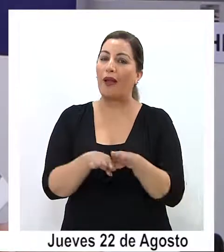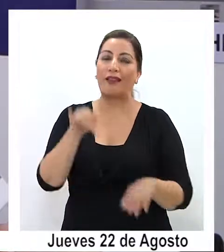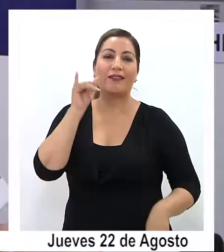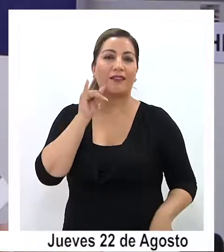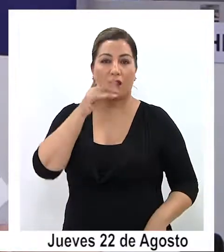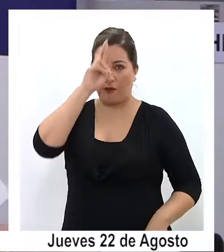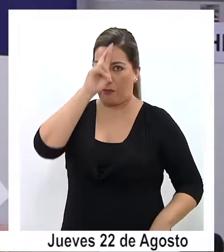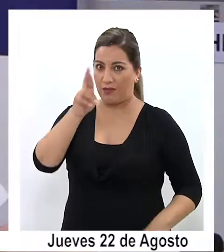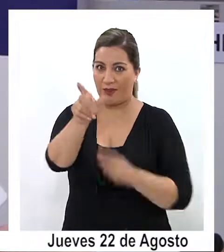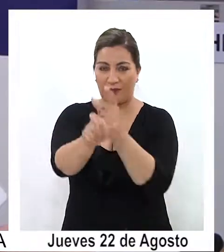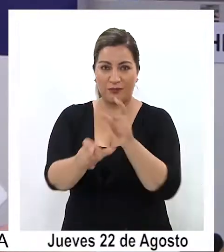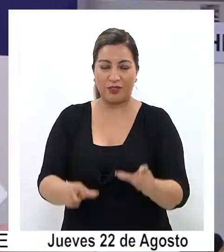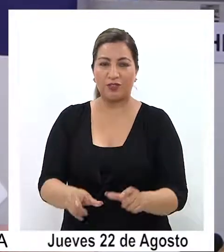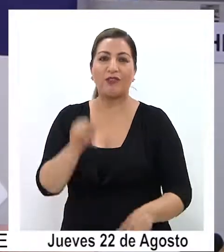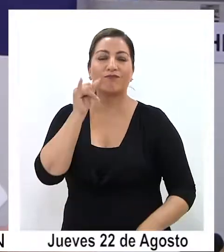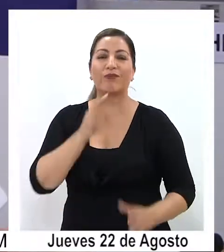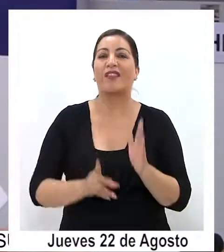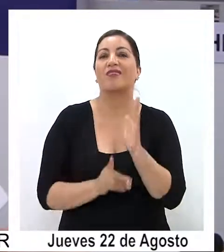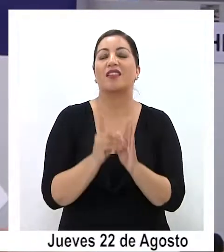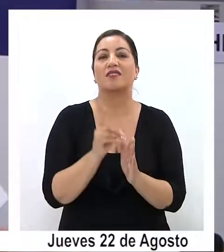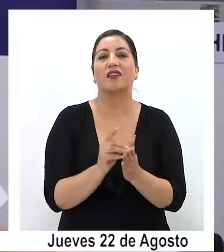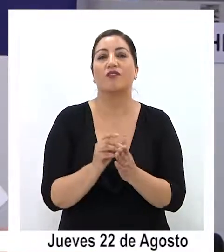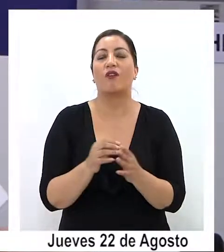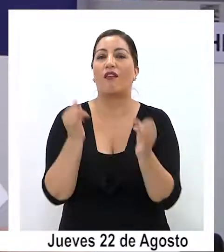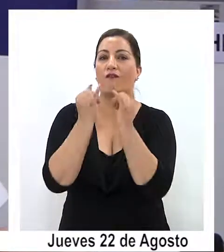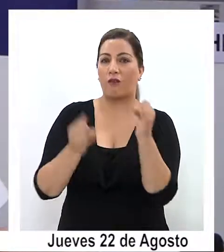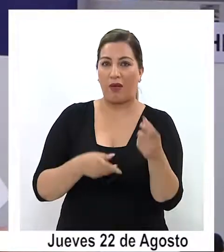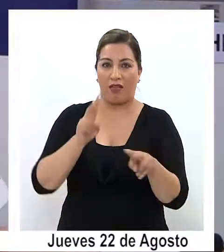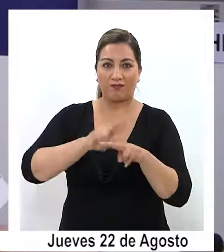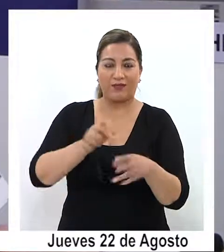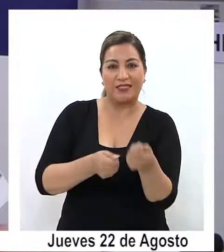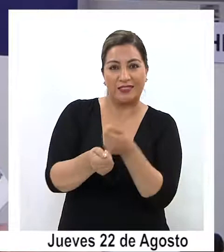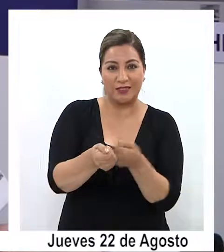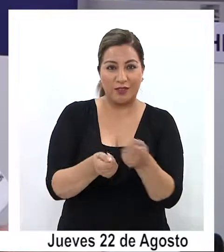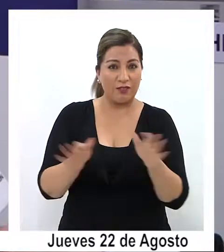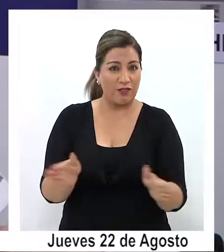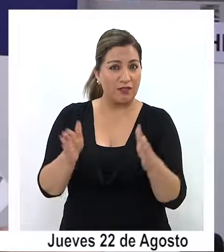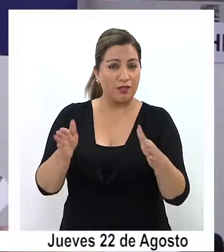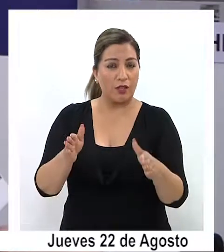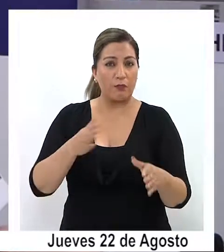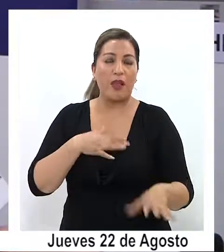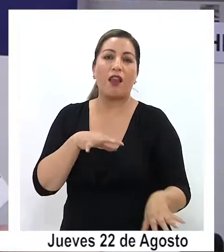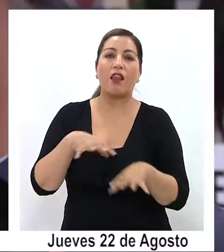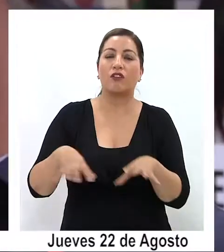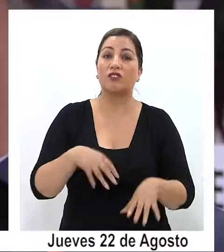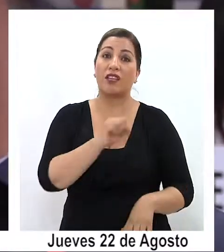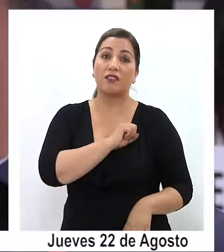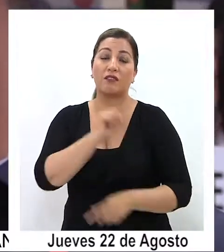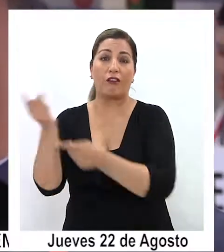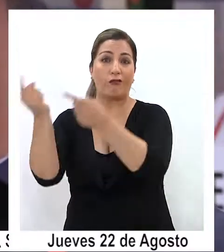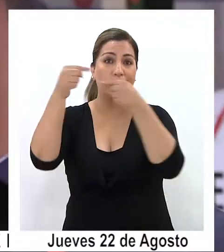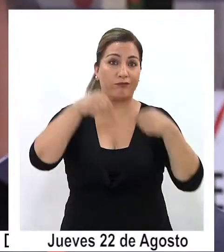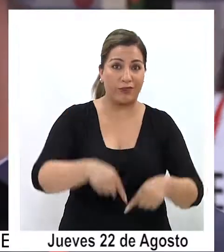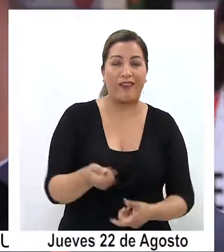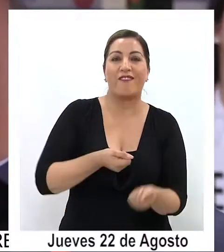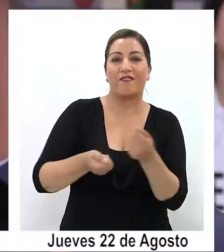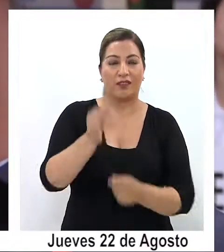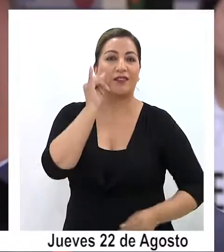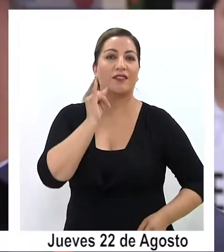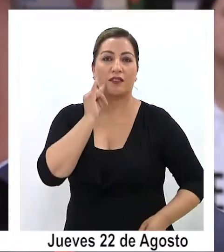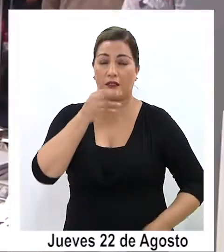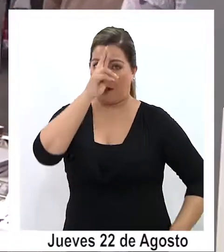comerciante local en cuanto al desarrollo de su modelo de negocio, potenciándolo con nuestros productos de Santiago, y al mismo tiempo